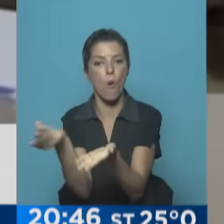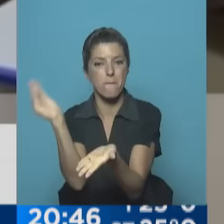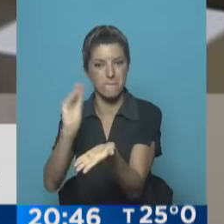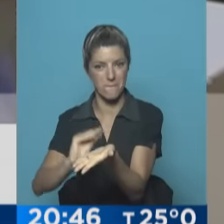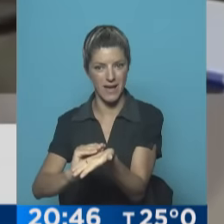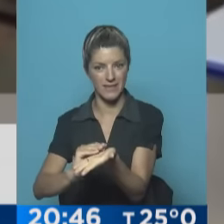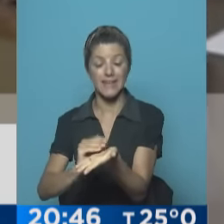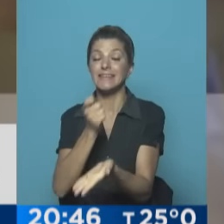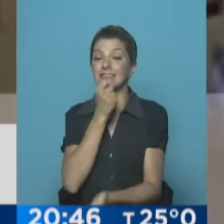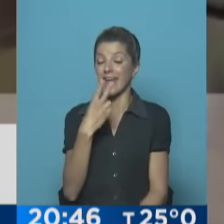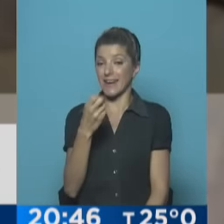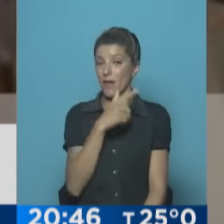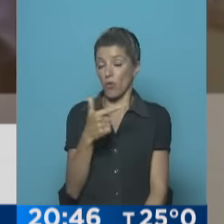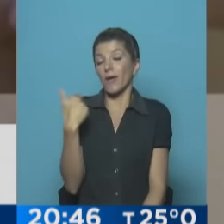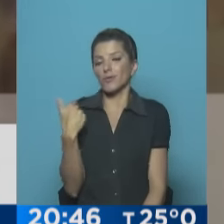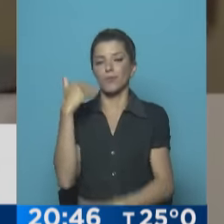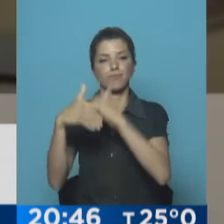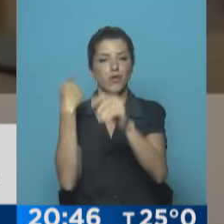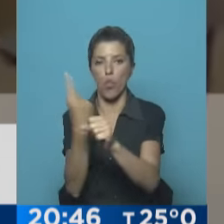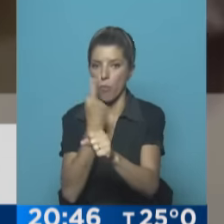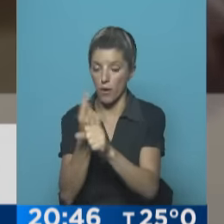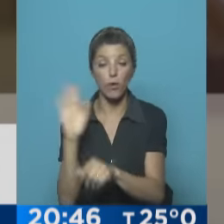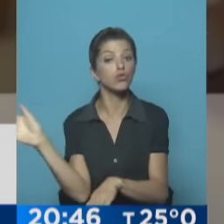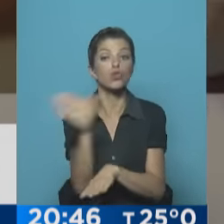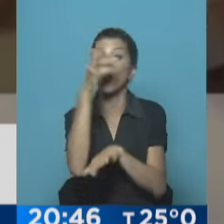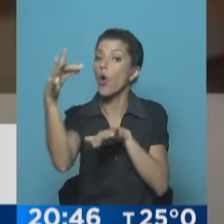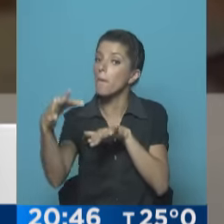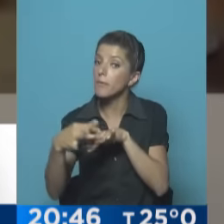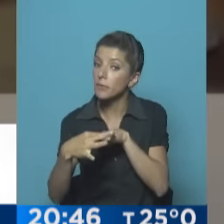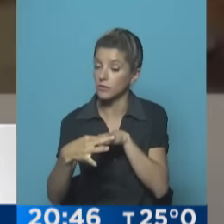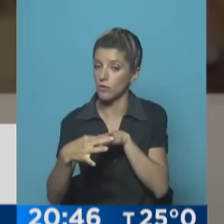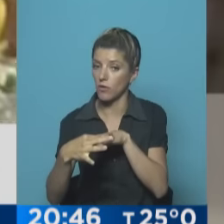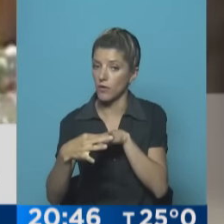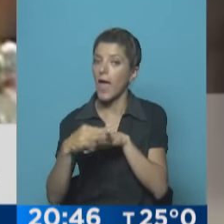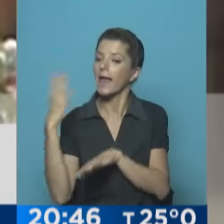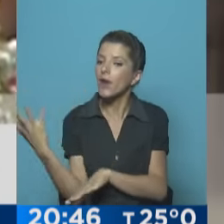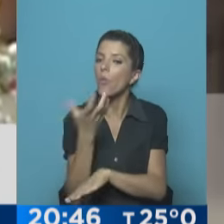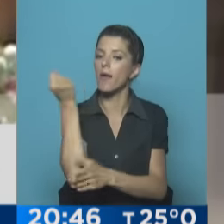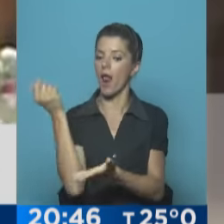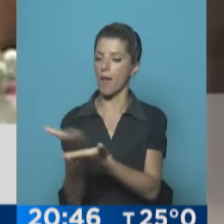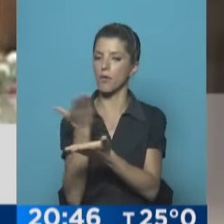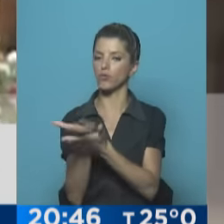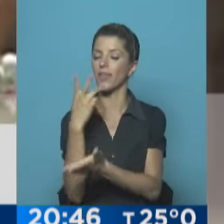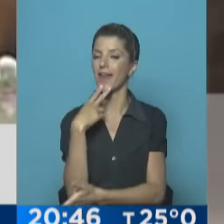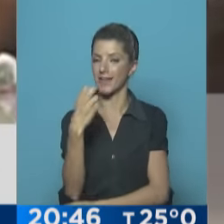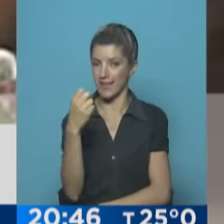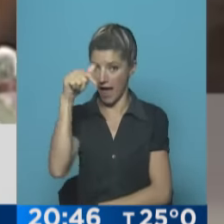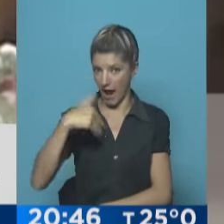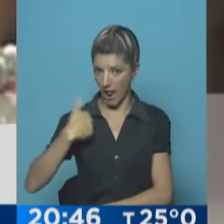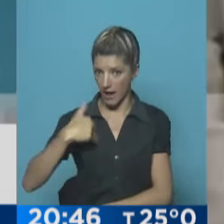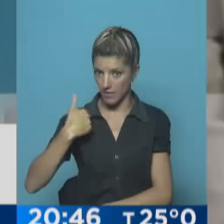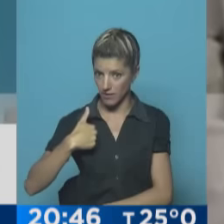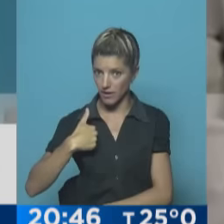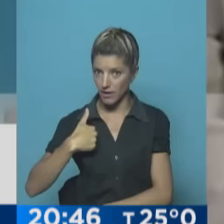es difícil que podamos crecer. Entonces estamos todos comprometidos en recuperar la producción de energía en la Argentina para que,